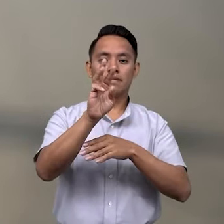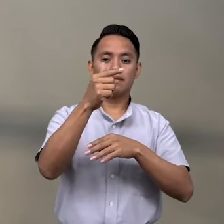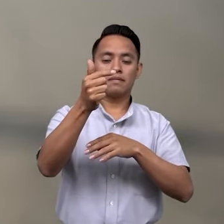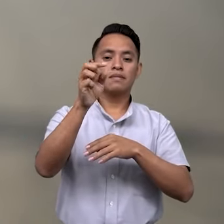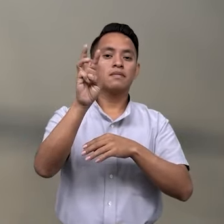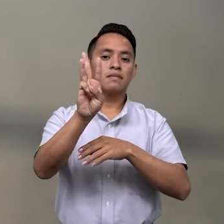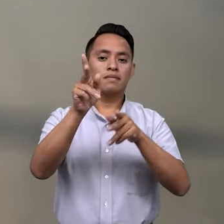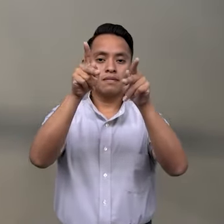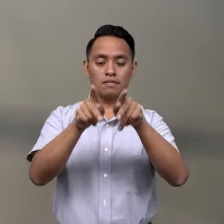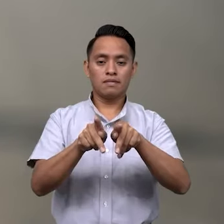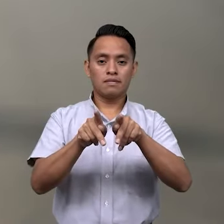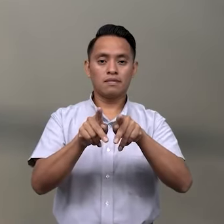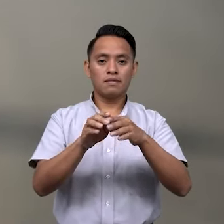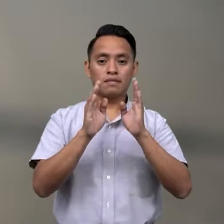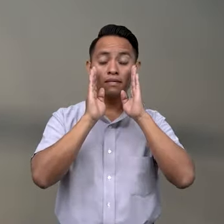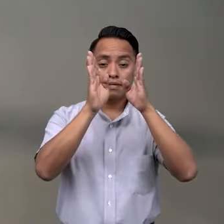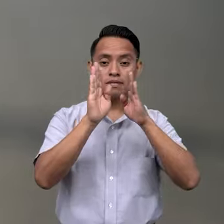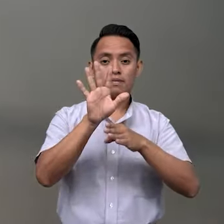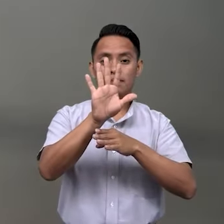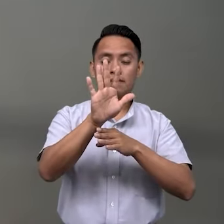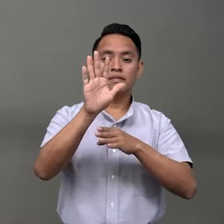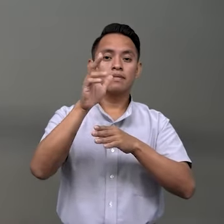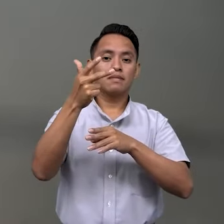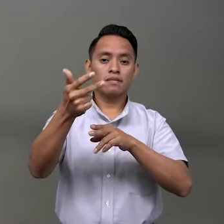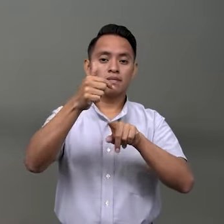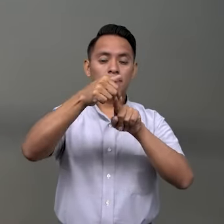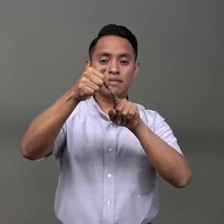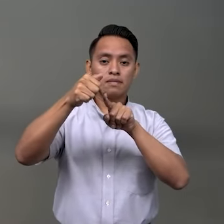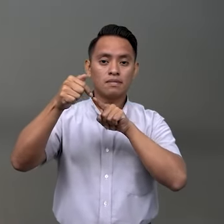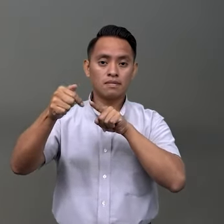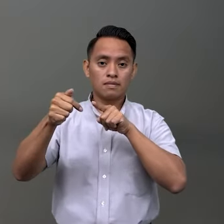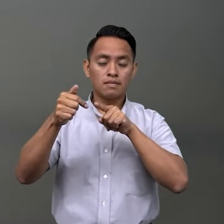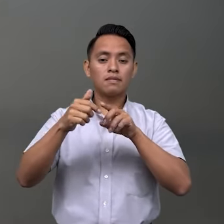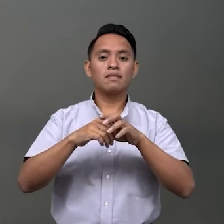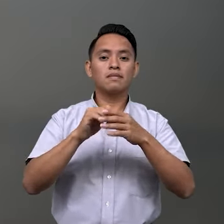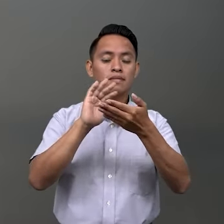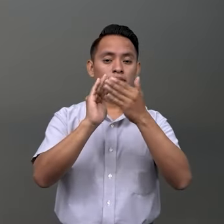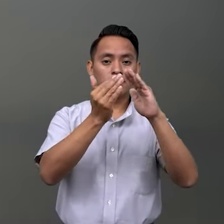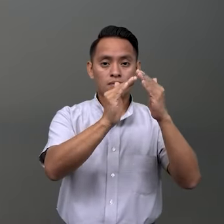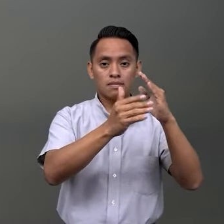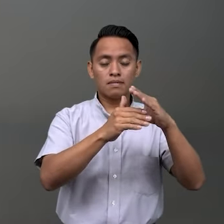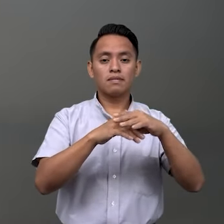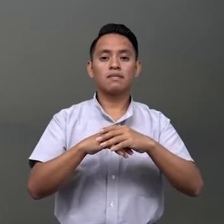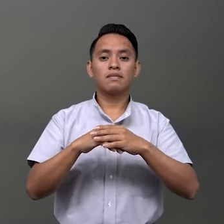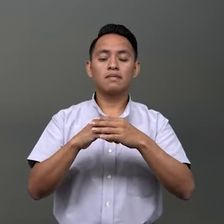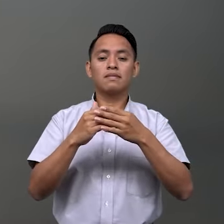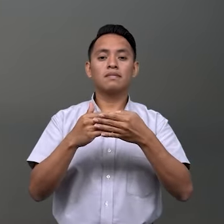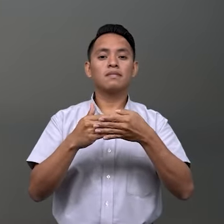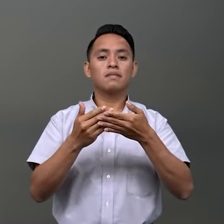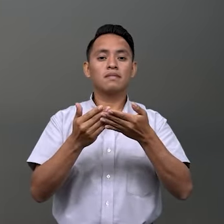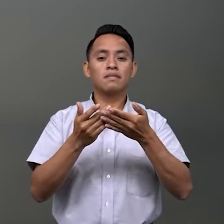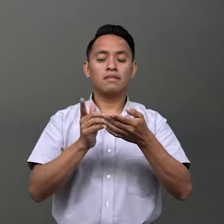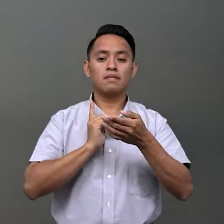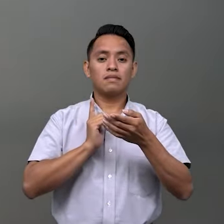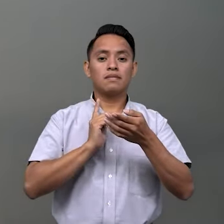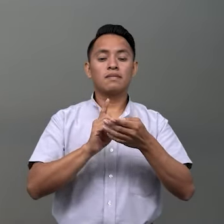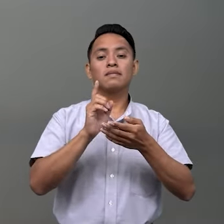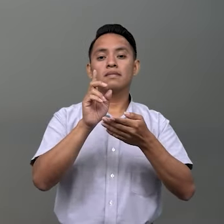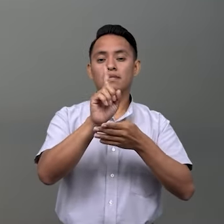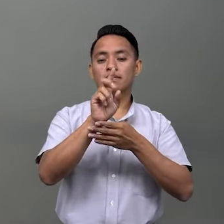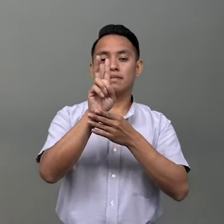24.373 habitantes. Atendemos 58 comunidades. Entre las 78 comunidades, unidades en Victoria, tenemos 12 que